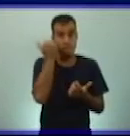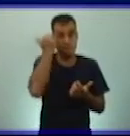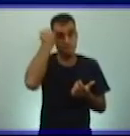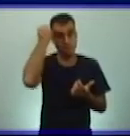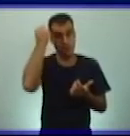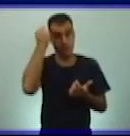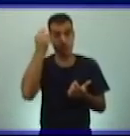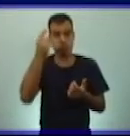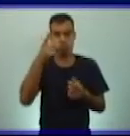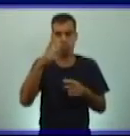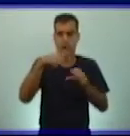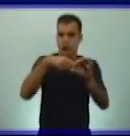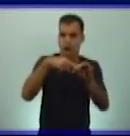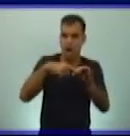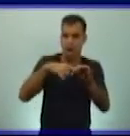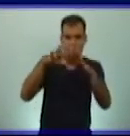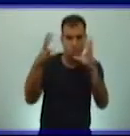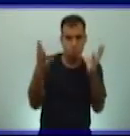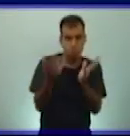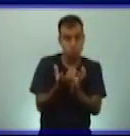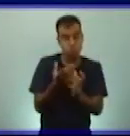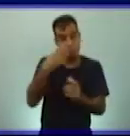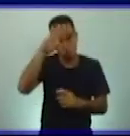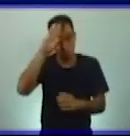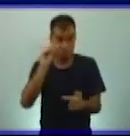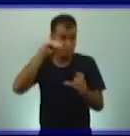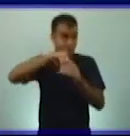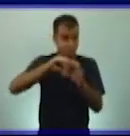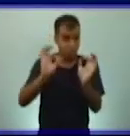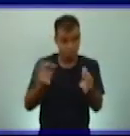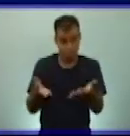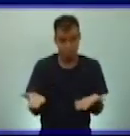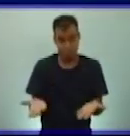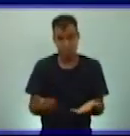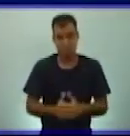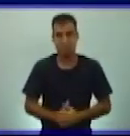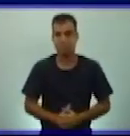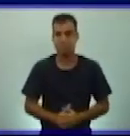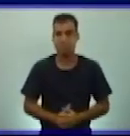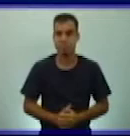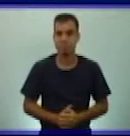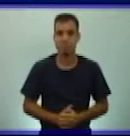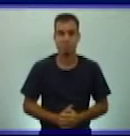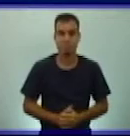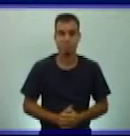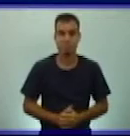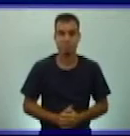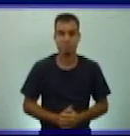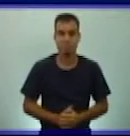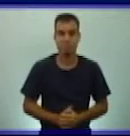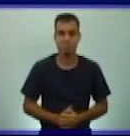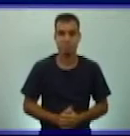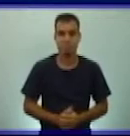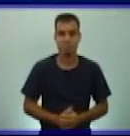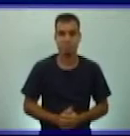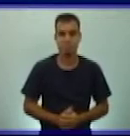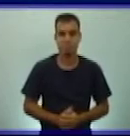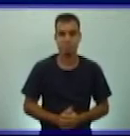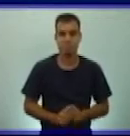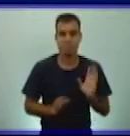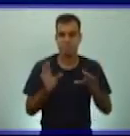del mundo, de las cuales Cuba también forma parte, como habíamos visto, dentro de ellas, en cuanto a su ubicación geográfica,